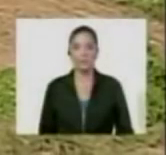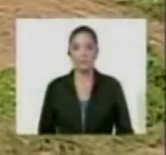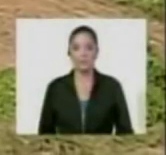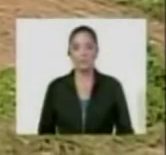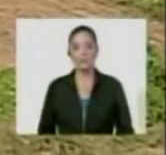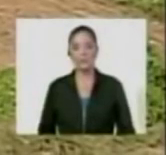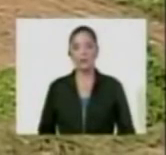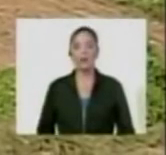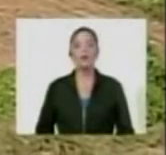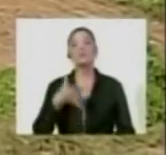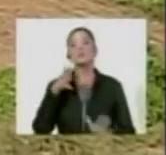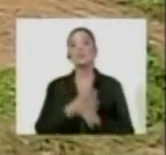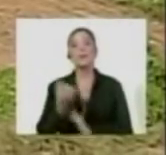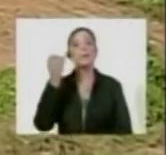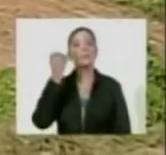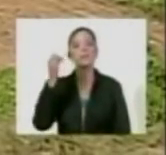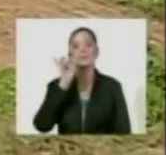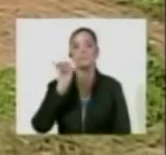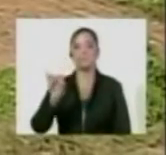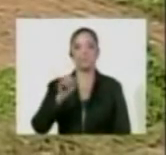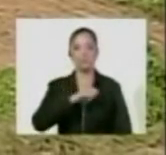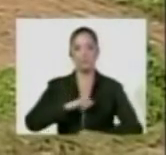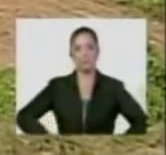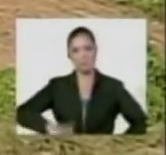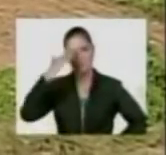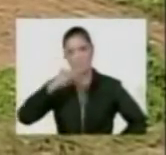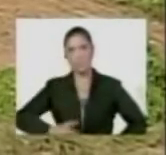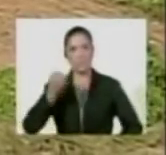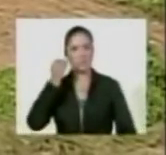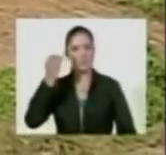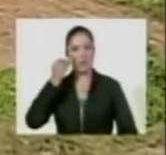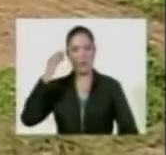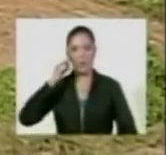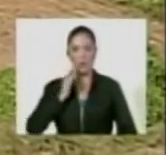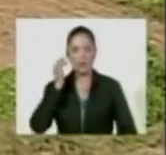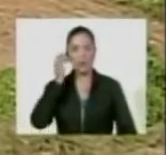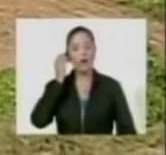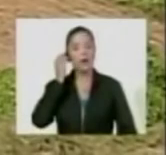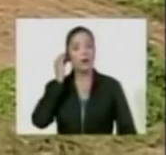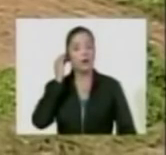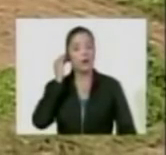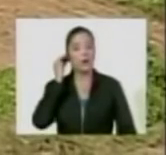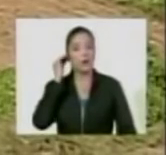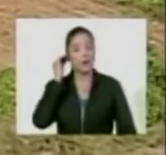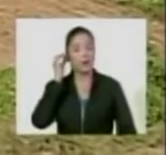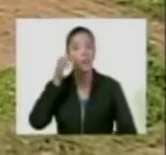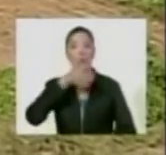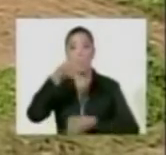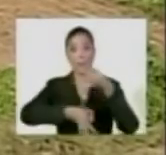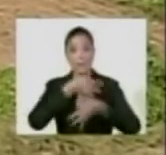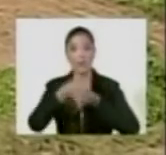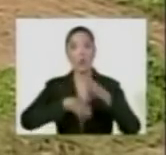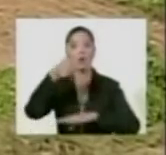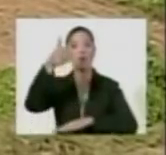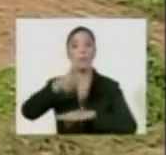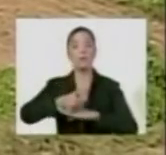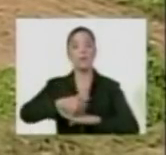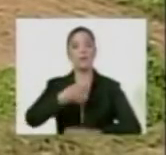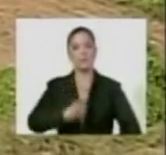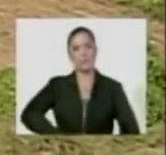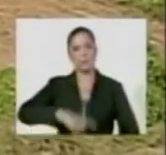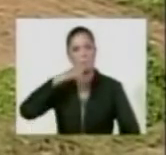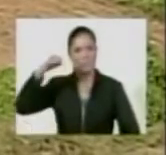del libertador Simón Bolívar. Así lo precisaba el comandante en jefe de la Fuerza Armada Nacional Bolivariana, Nicolás